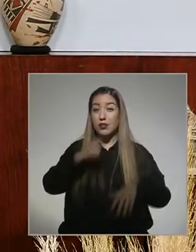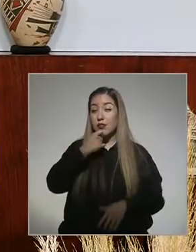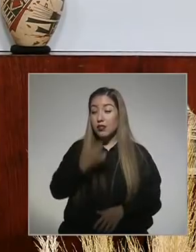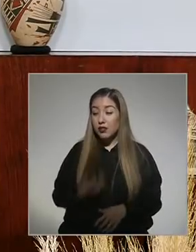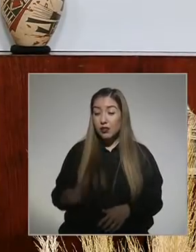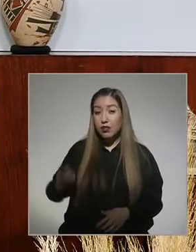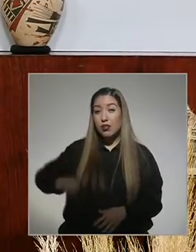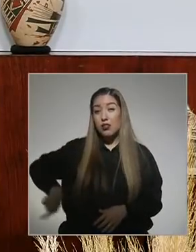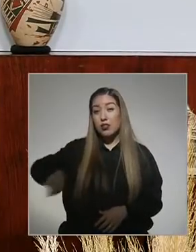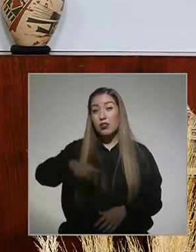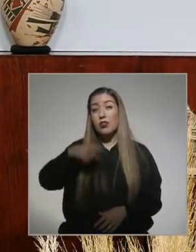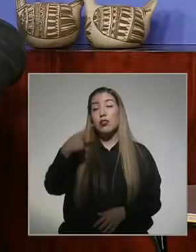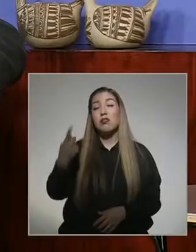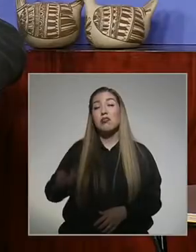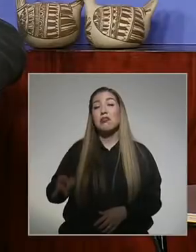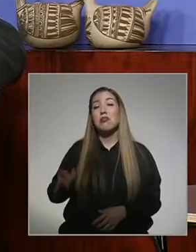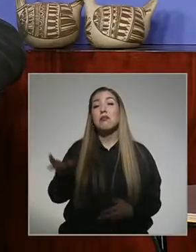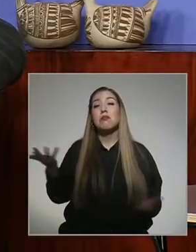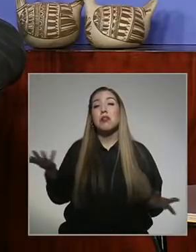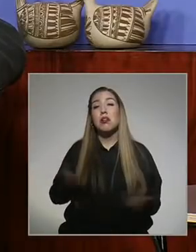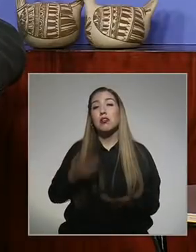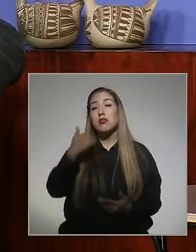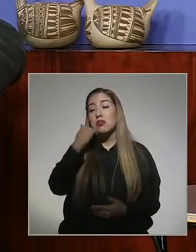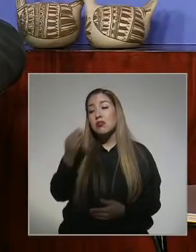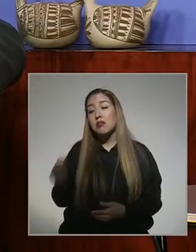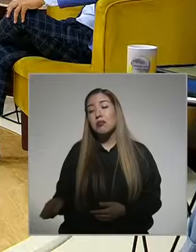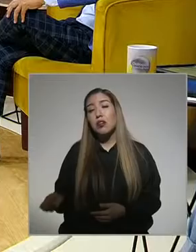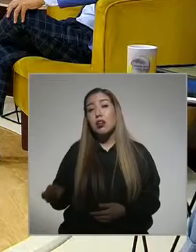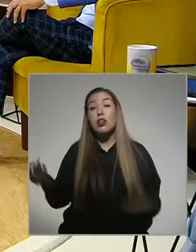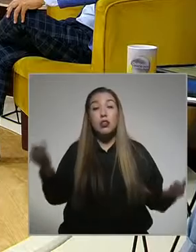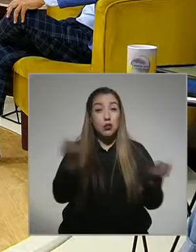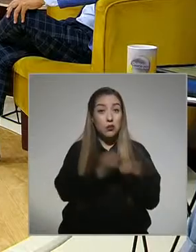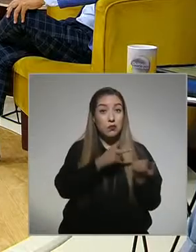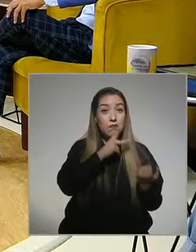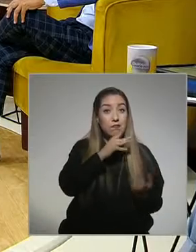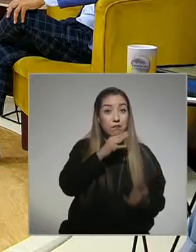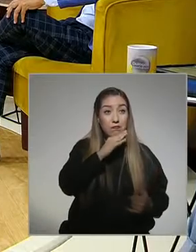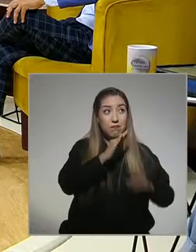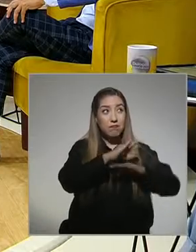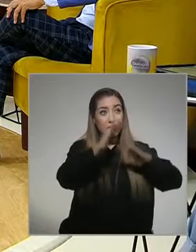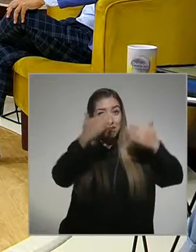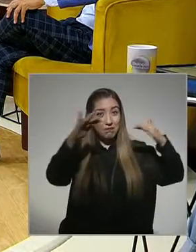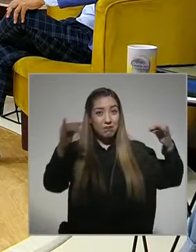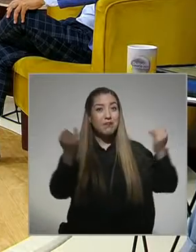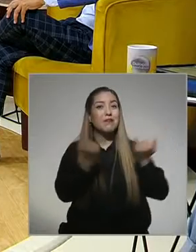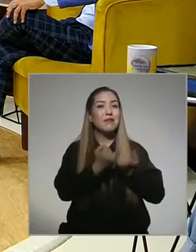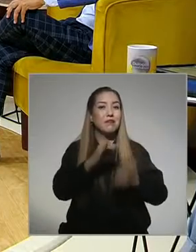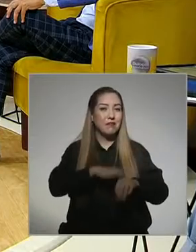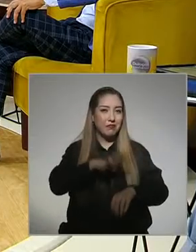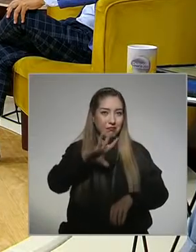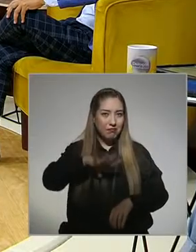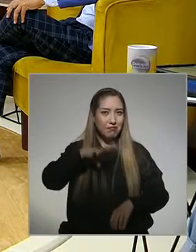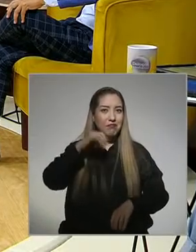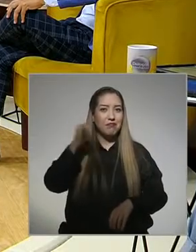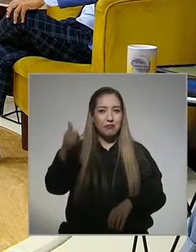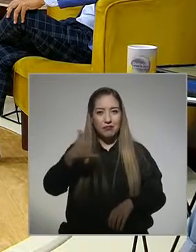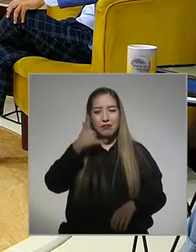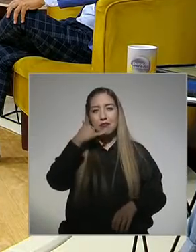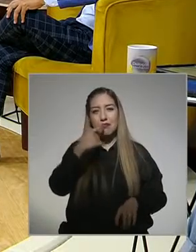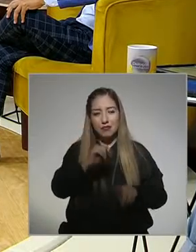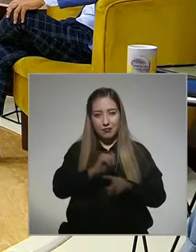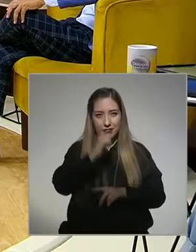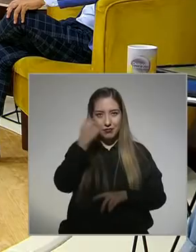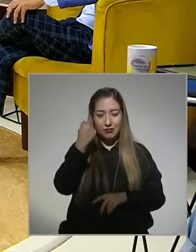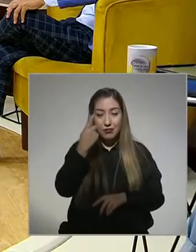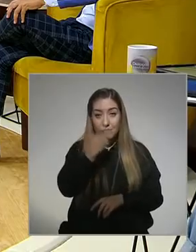están haciendo los papás? Los papás también están con el celular y los adultos también estamos abusando de la tecnología. Entonces, estos límites